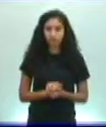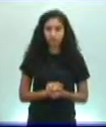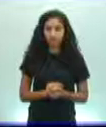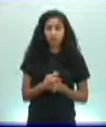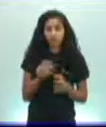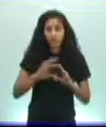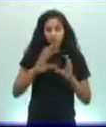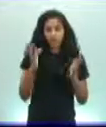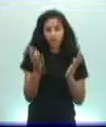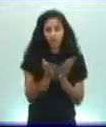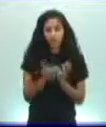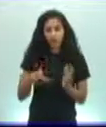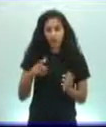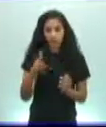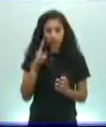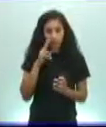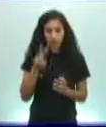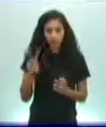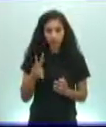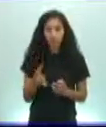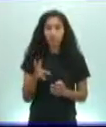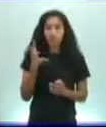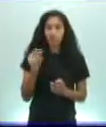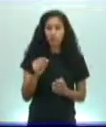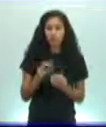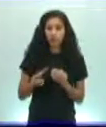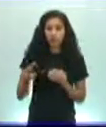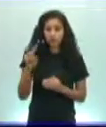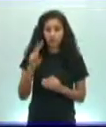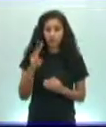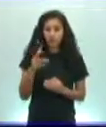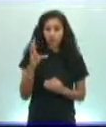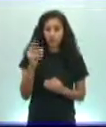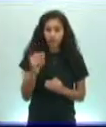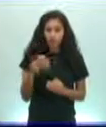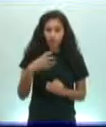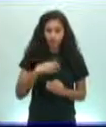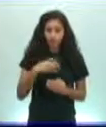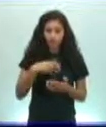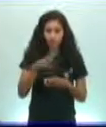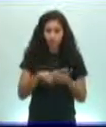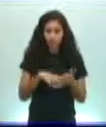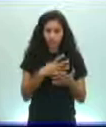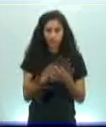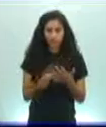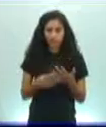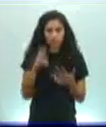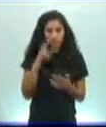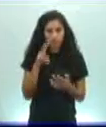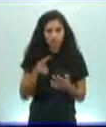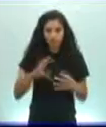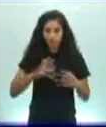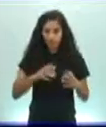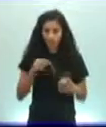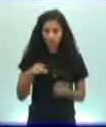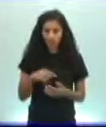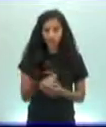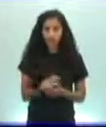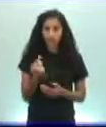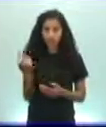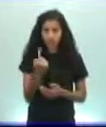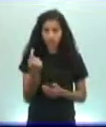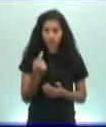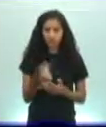En general, cuando queremos determinar el cuadrado de un número con la tabla, se procede del modo siguiente.